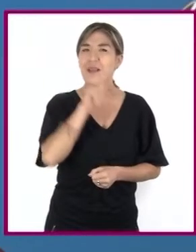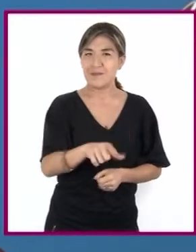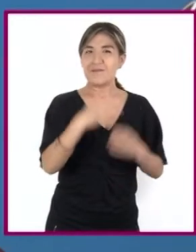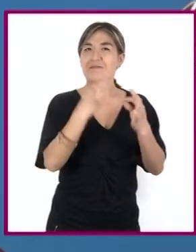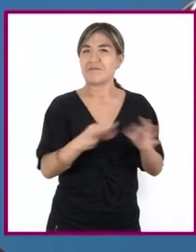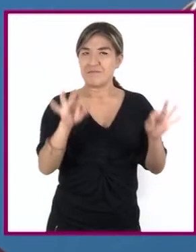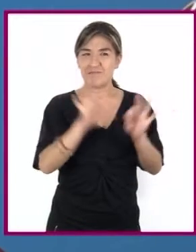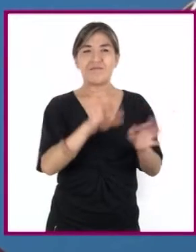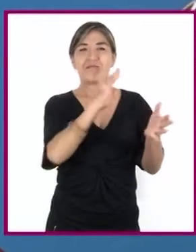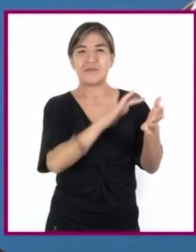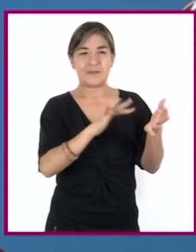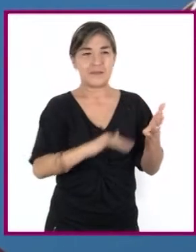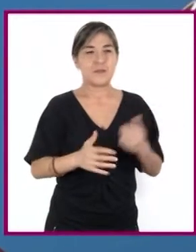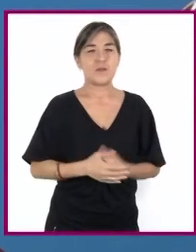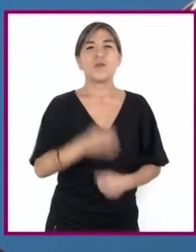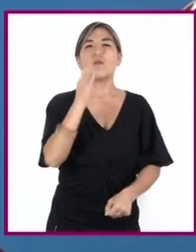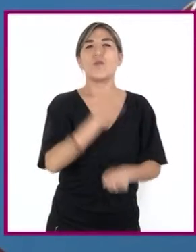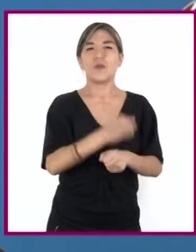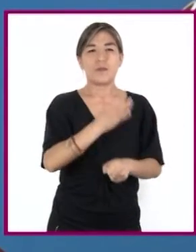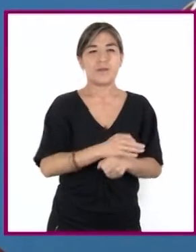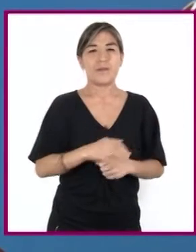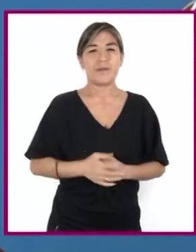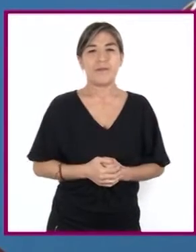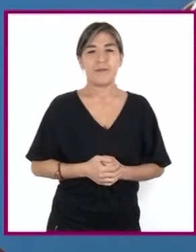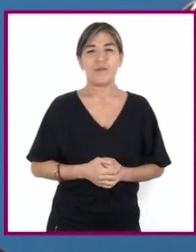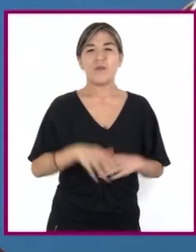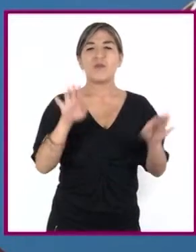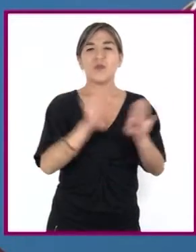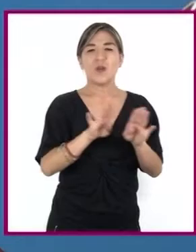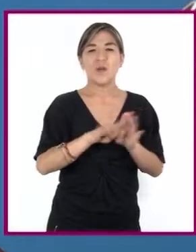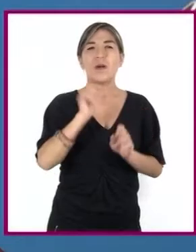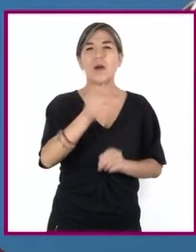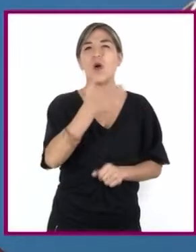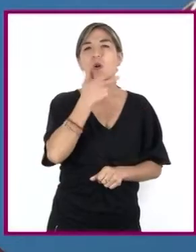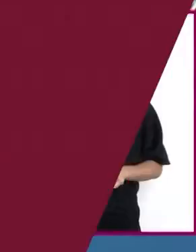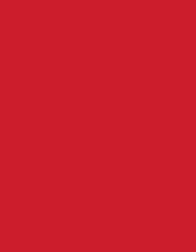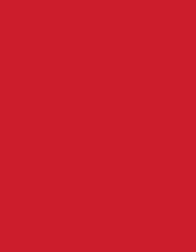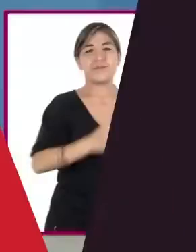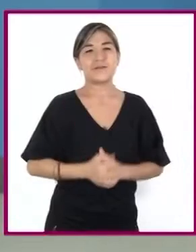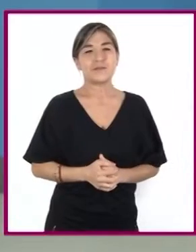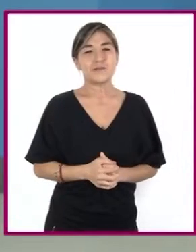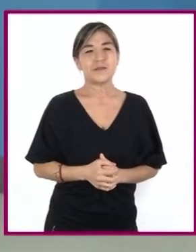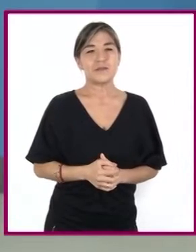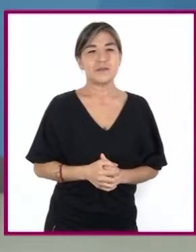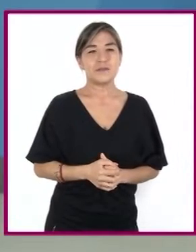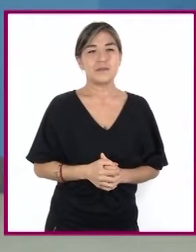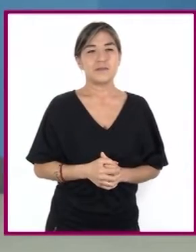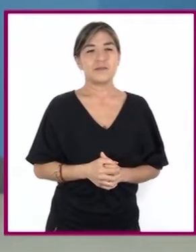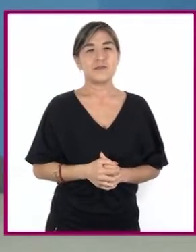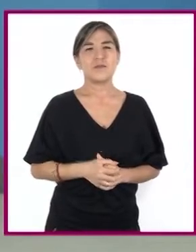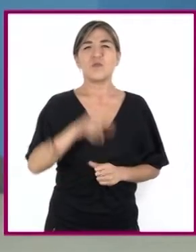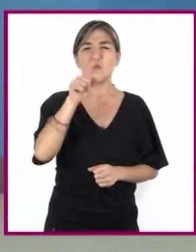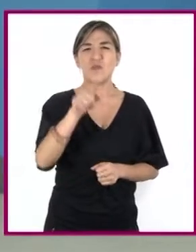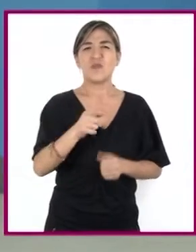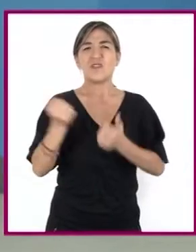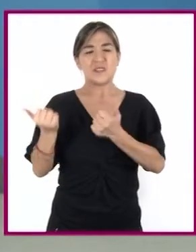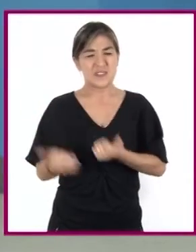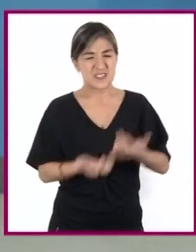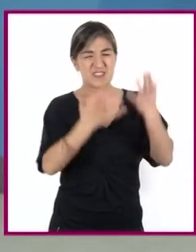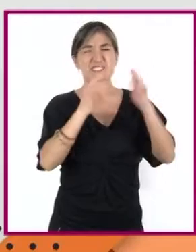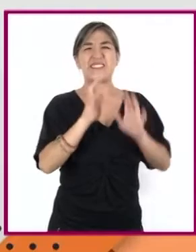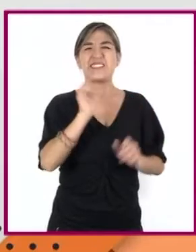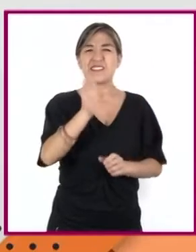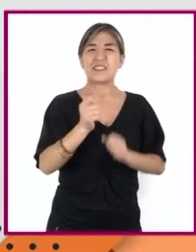A continuación, leeré La carga del hombre blanco de Rudyard Kipling. Llevad la carga del hombre